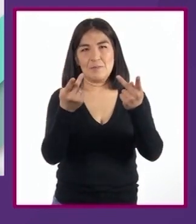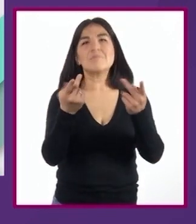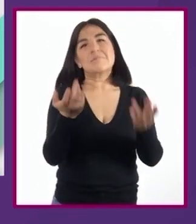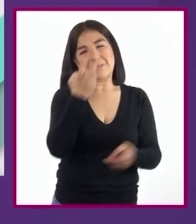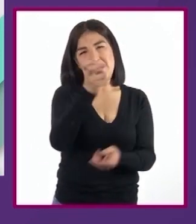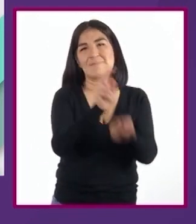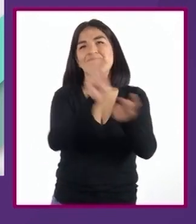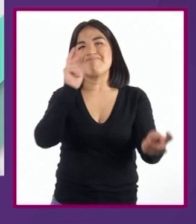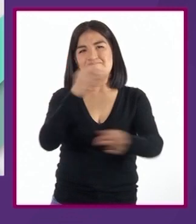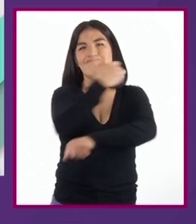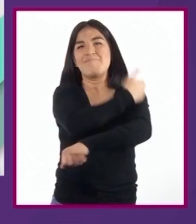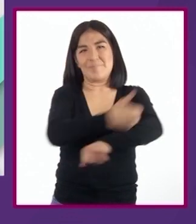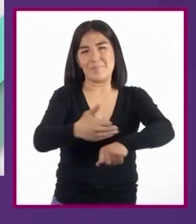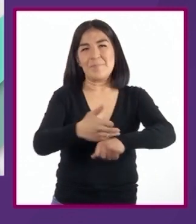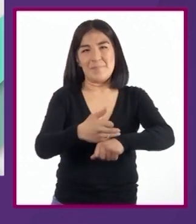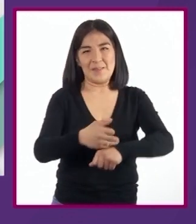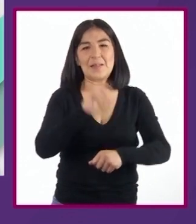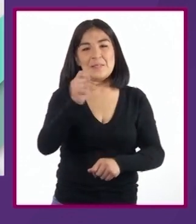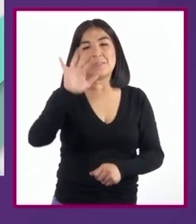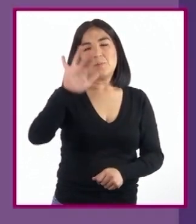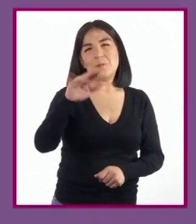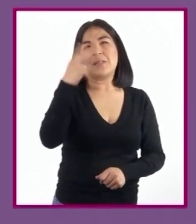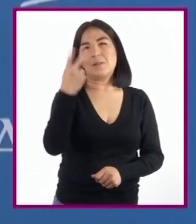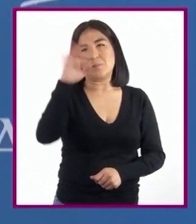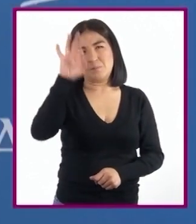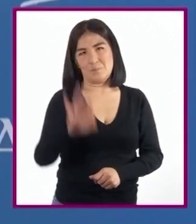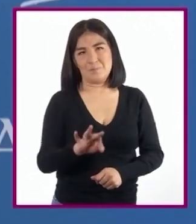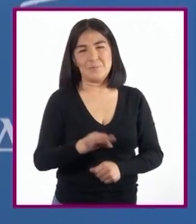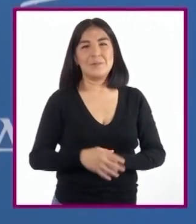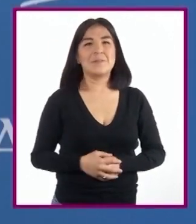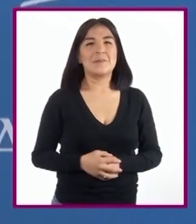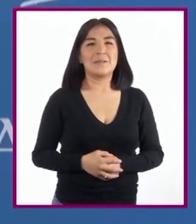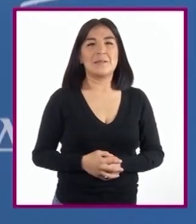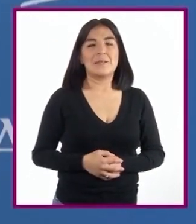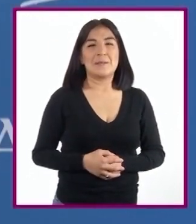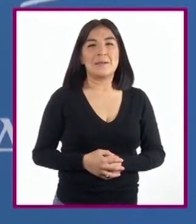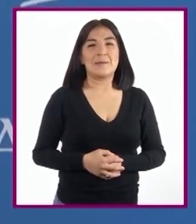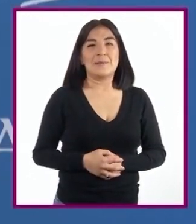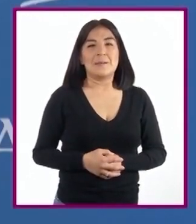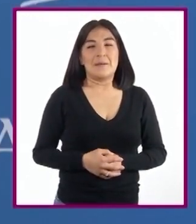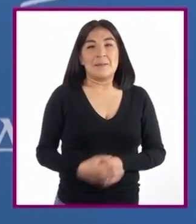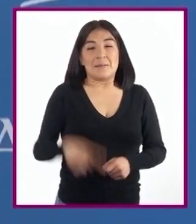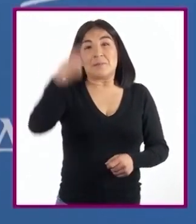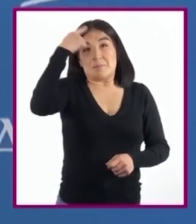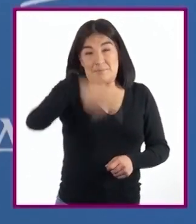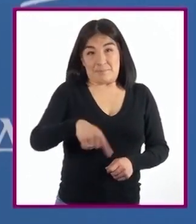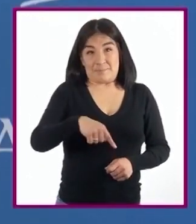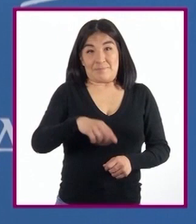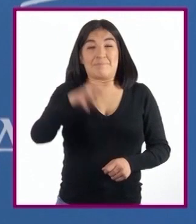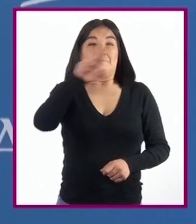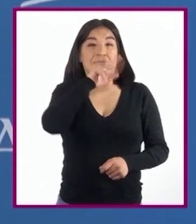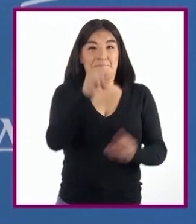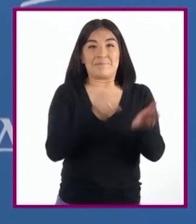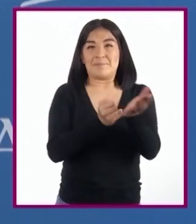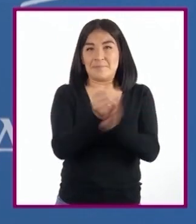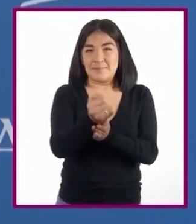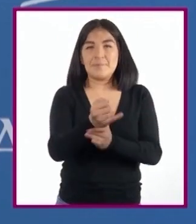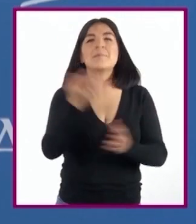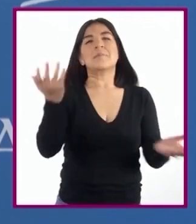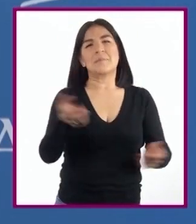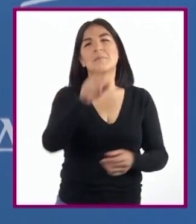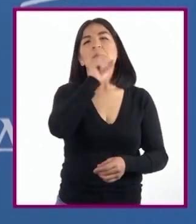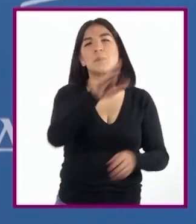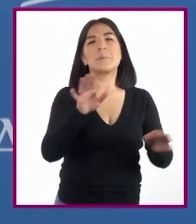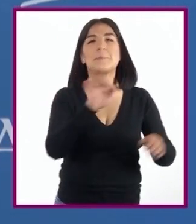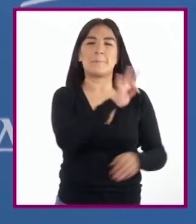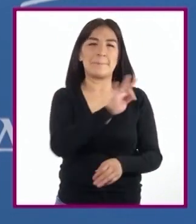camioneta familiar, con 52%. Para tomar la mejor decisión, ahora la